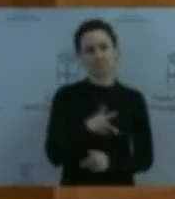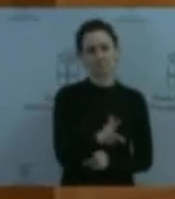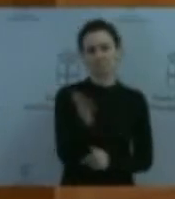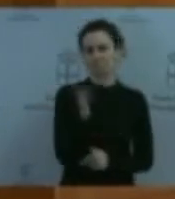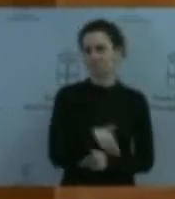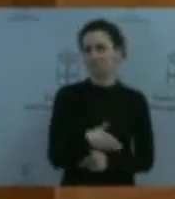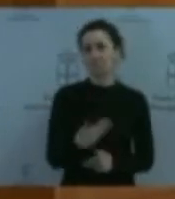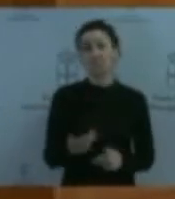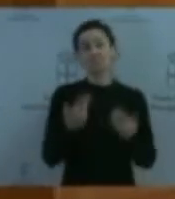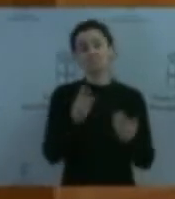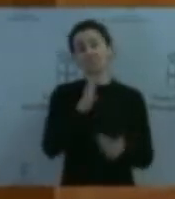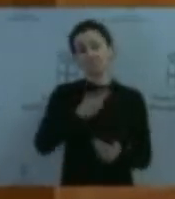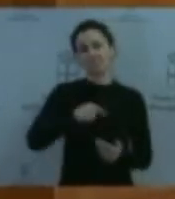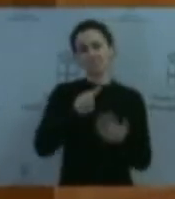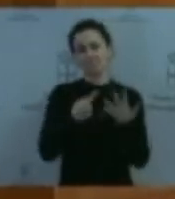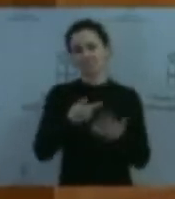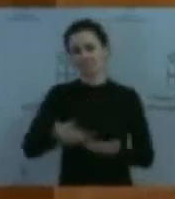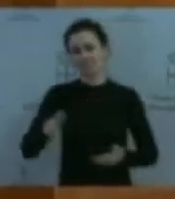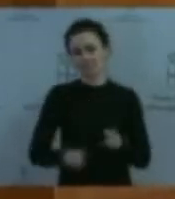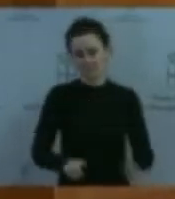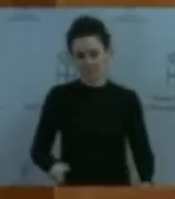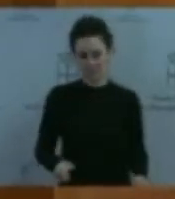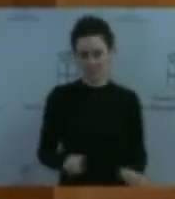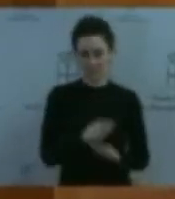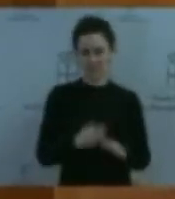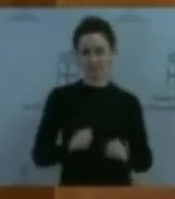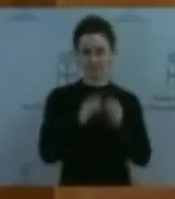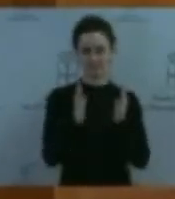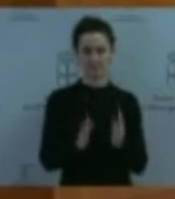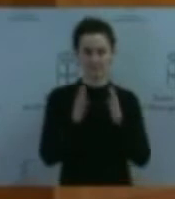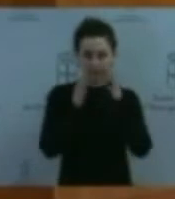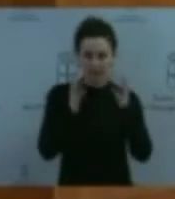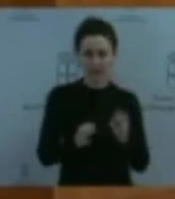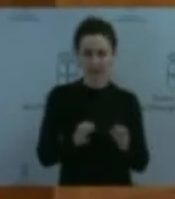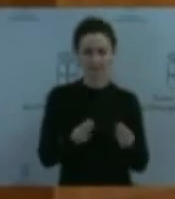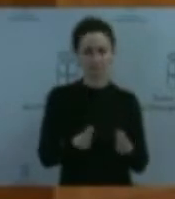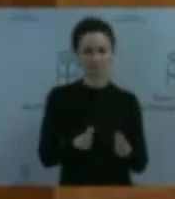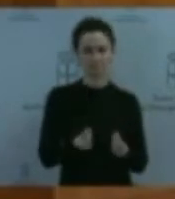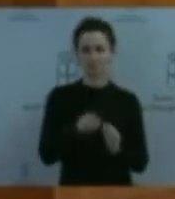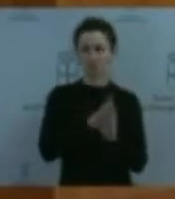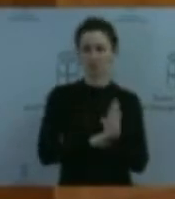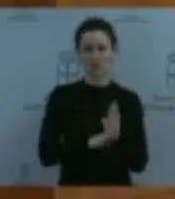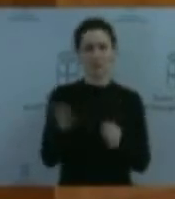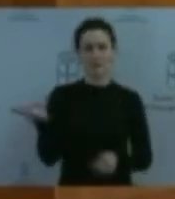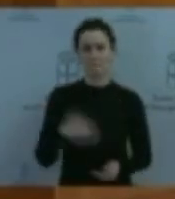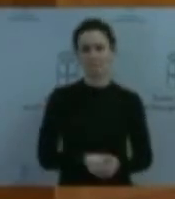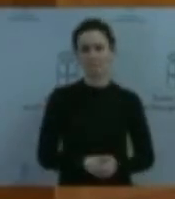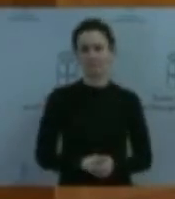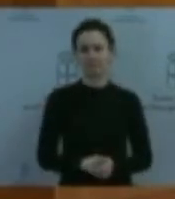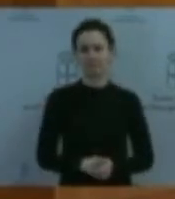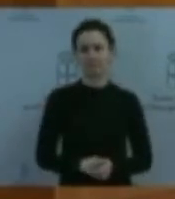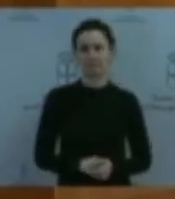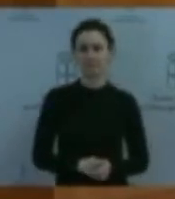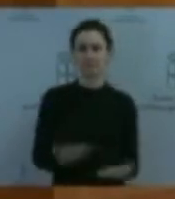vivían en viviendas que no existían las condiciones, que no reunían las condiciones adecuadas. El relator especial sigue diciendo que, a pesar